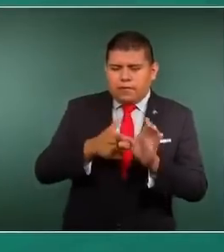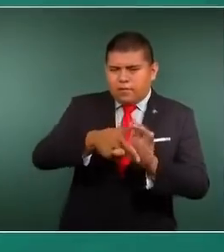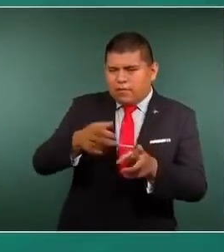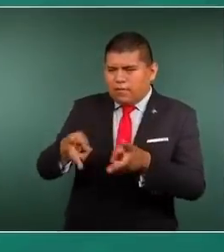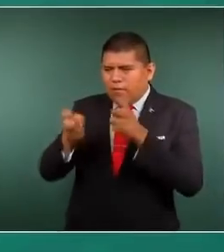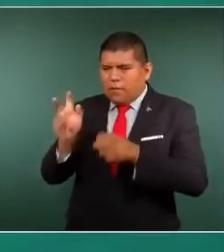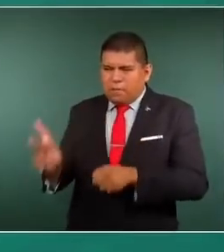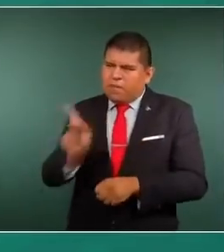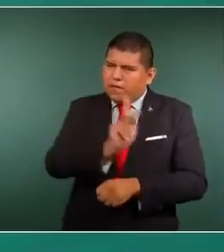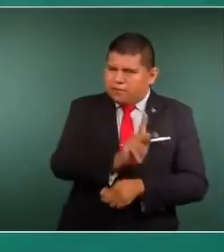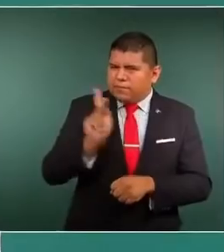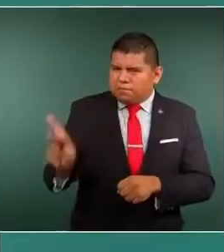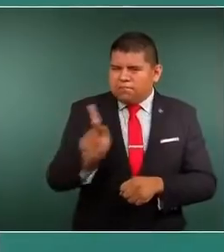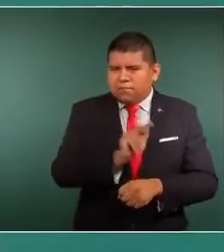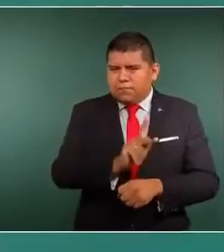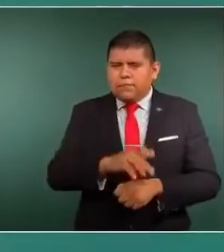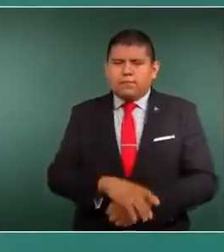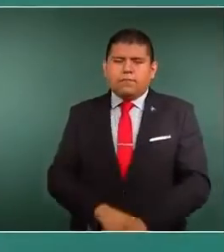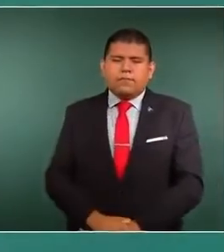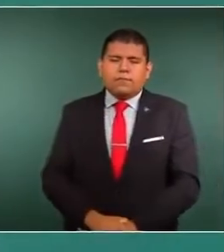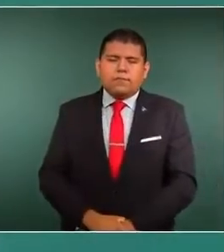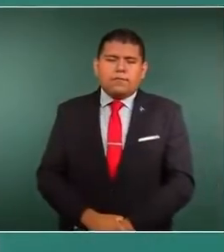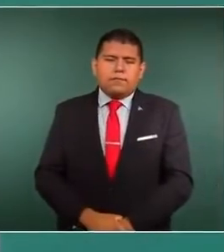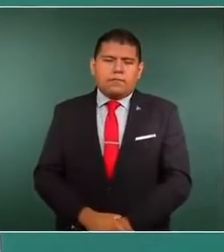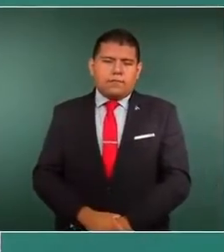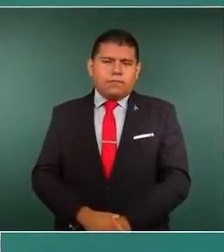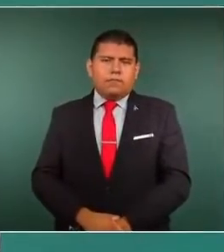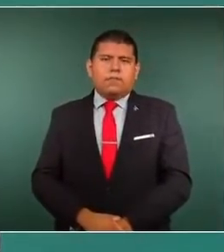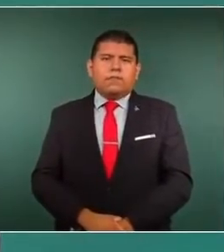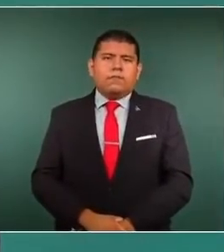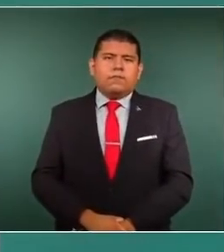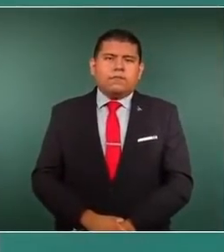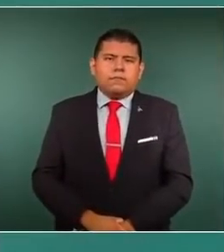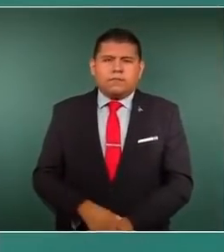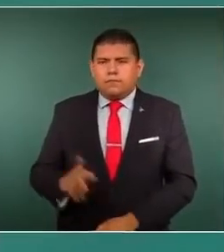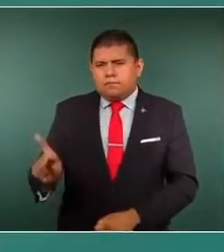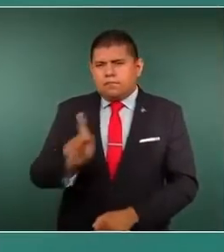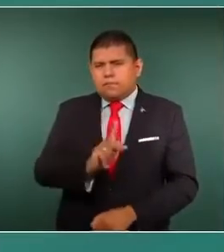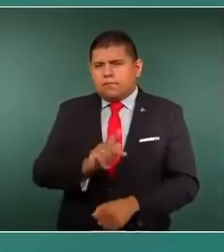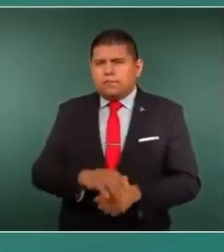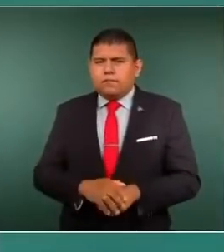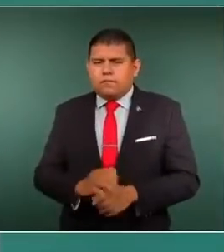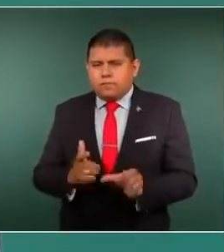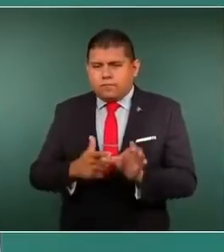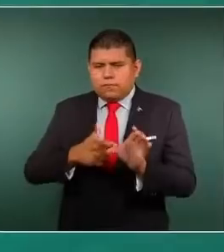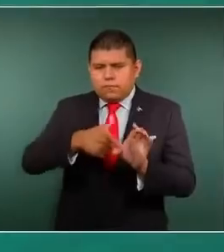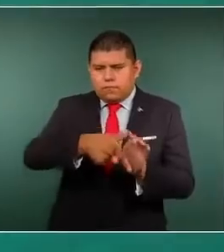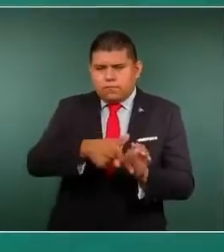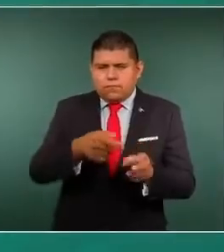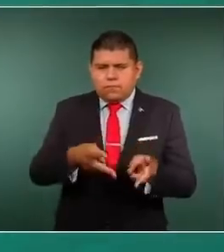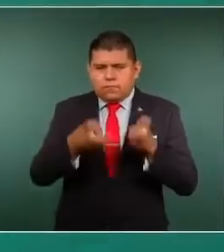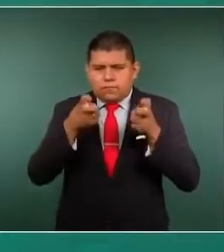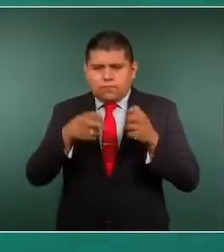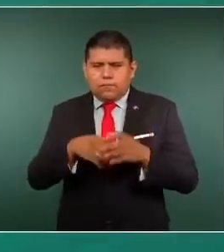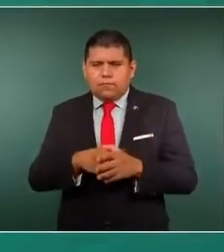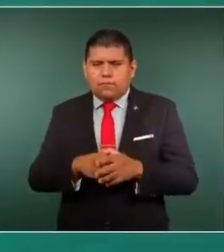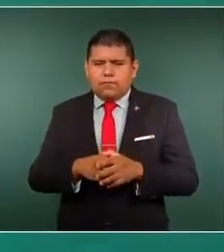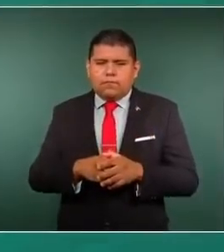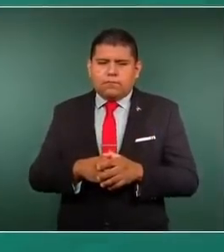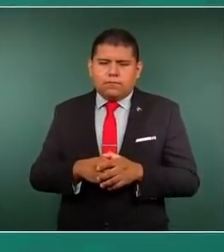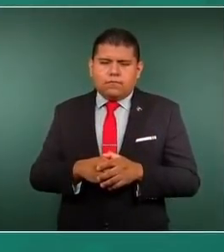igual y guardadas las proporciones lo que se ahorra